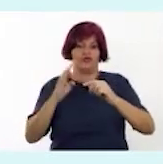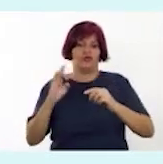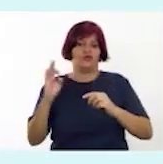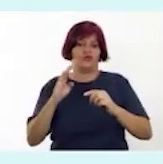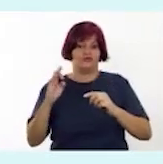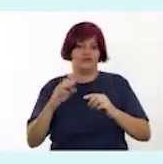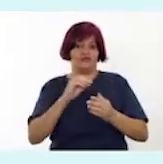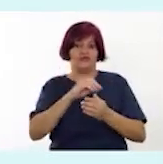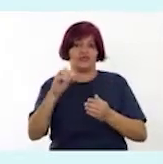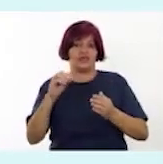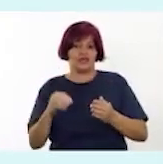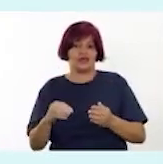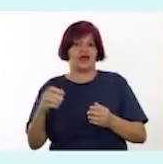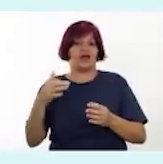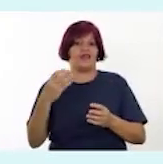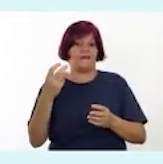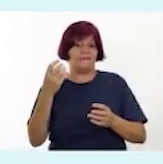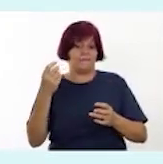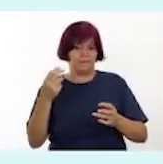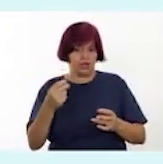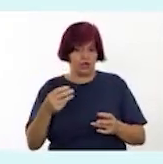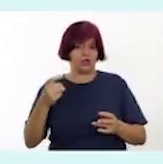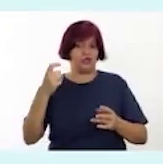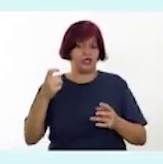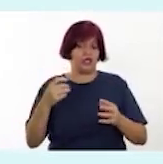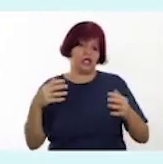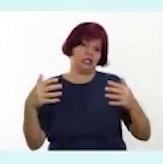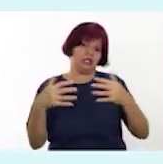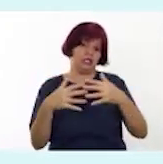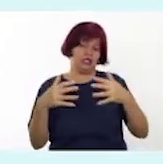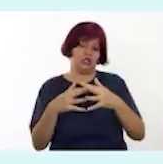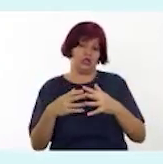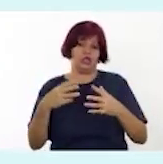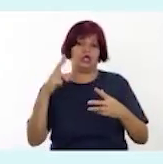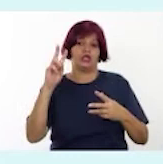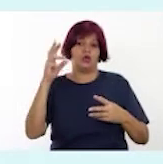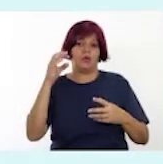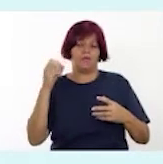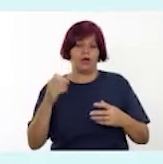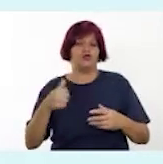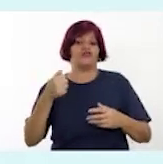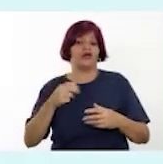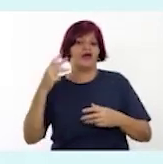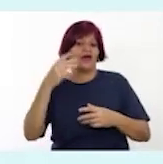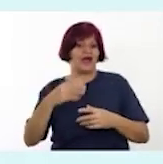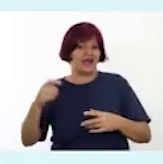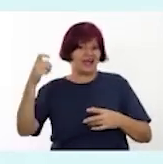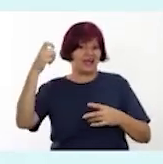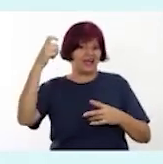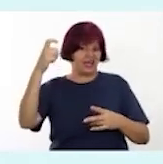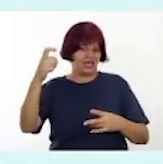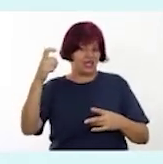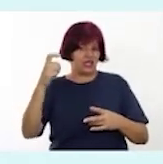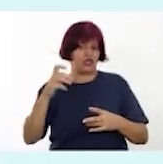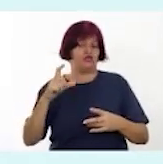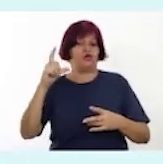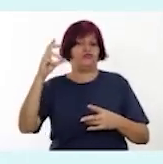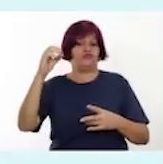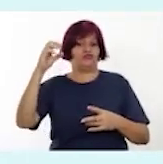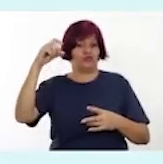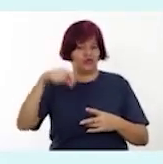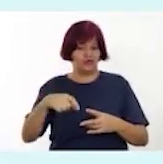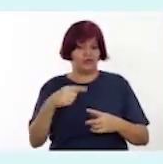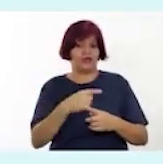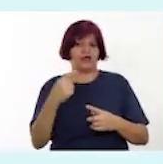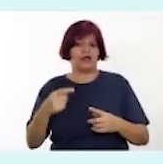que a cada valor de x usted le hace corresponder un valor a la x, y una función logarítmica es una función en la